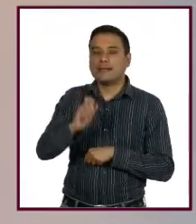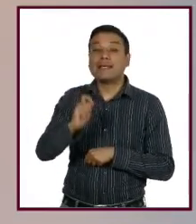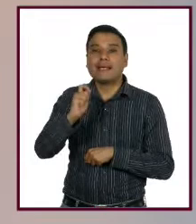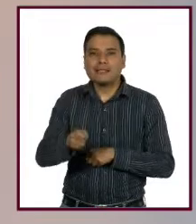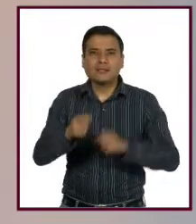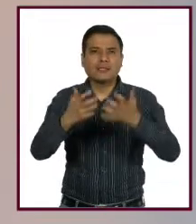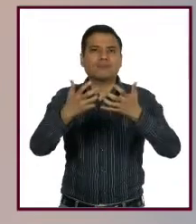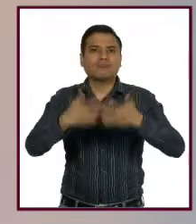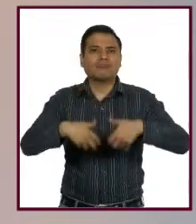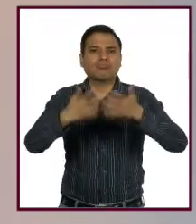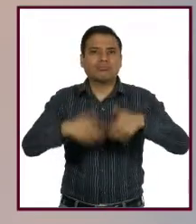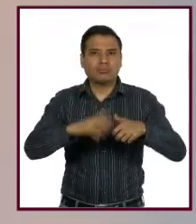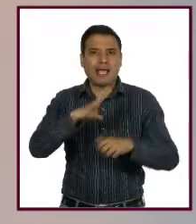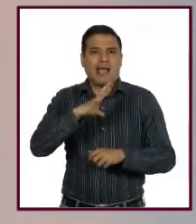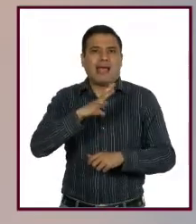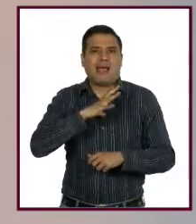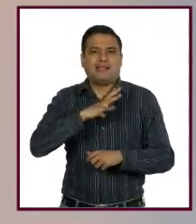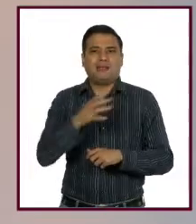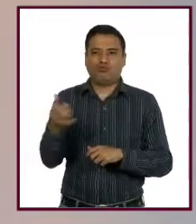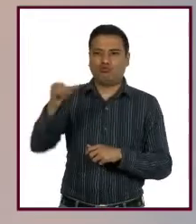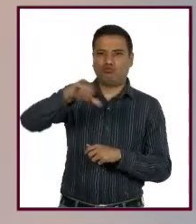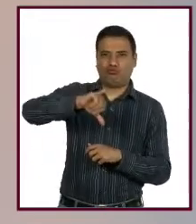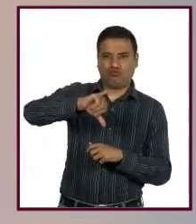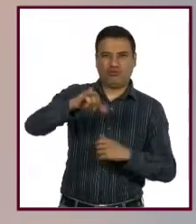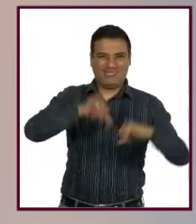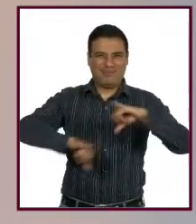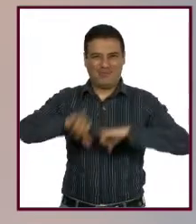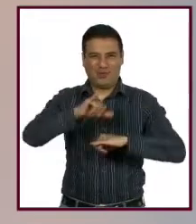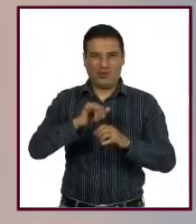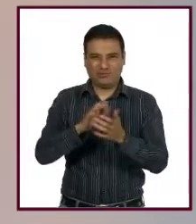se puede conseguir muy fácilmente de manera